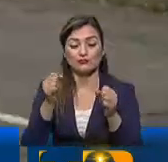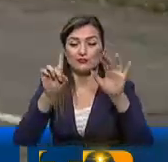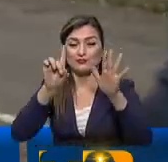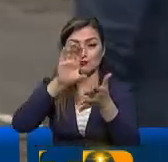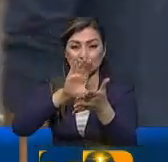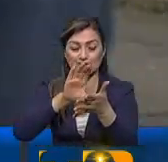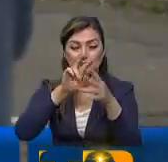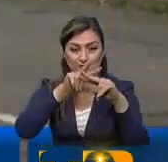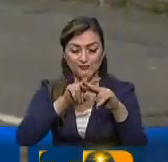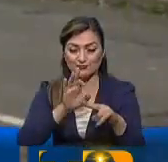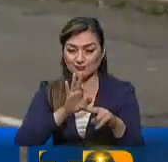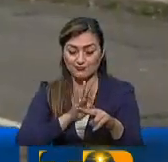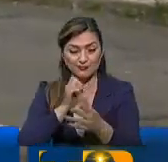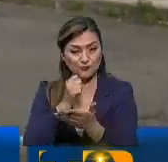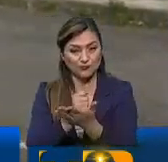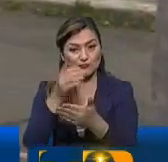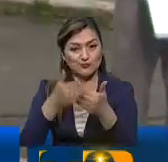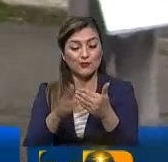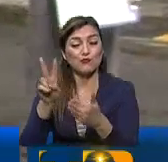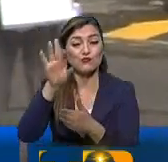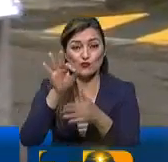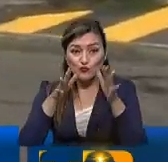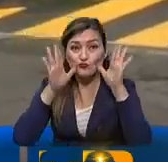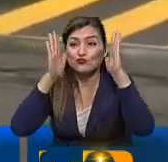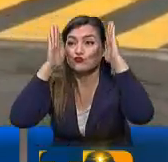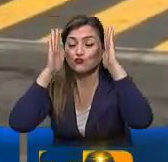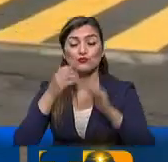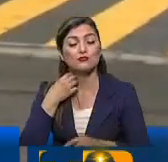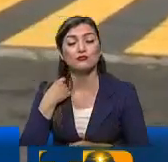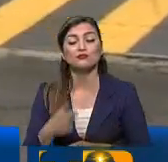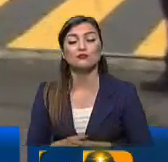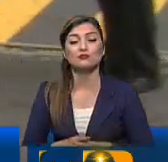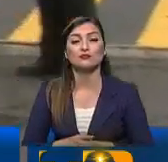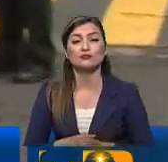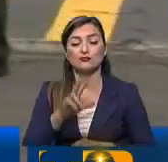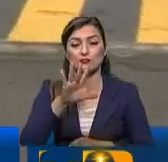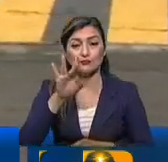vehicular atenderán solo hasta el 29 de diciembre. Hasta el momento, alrededor de